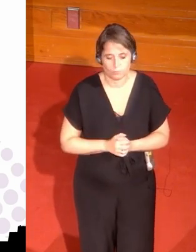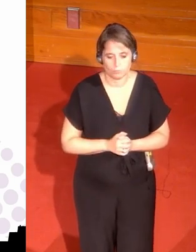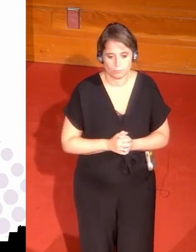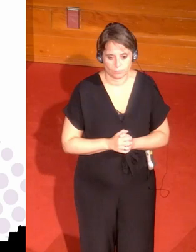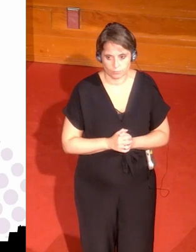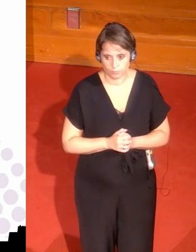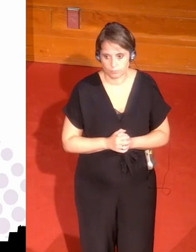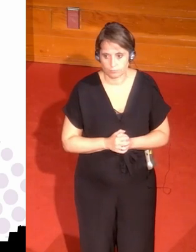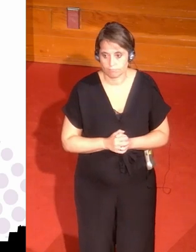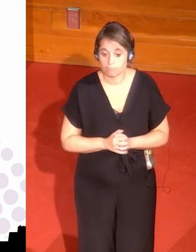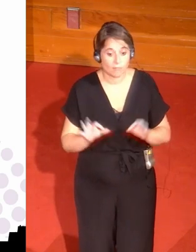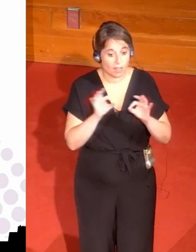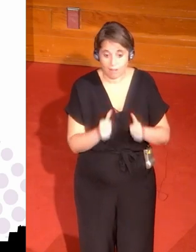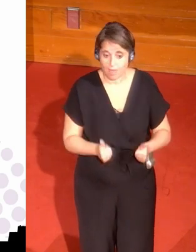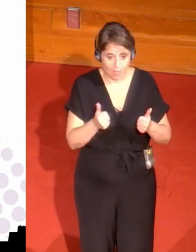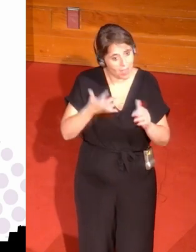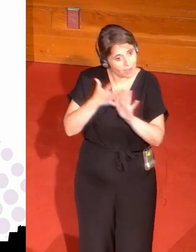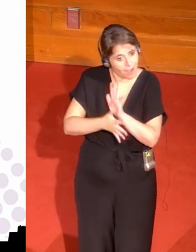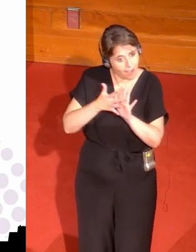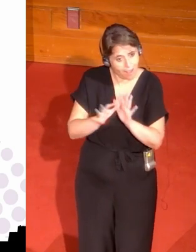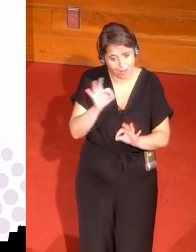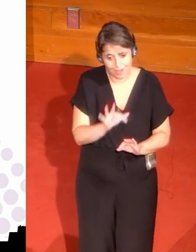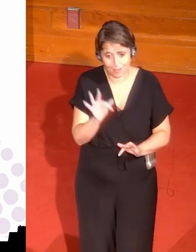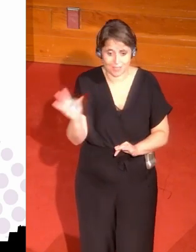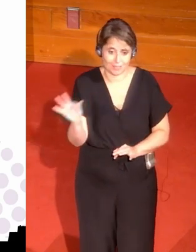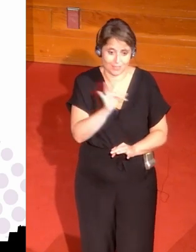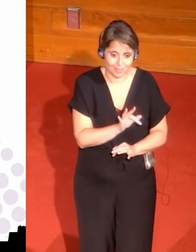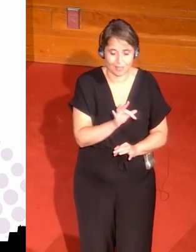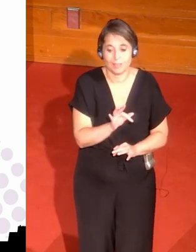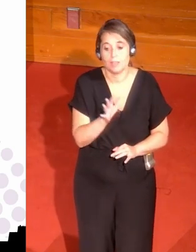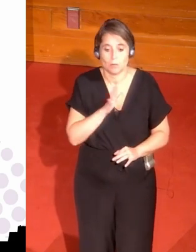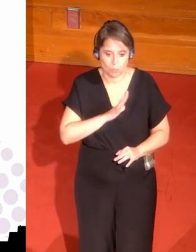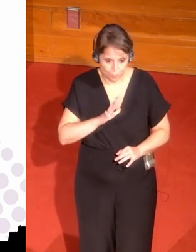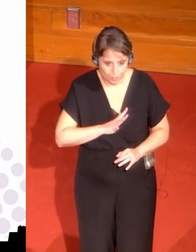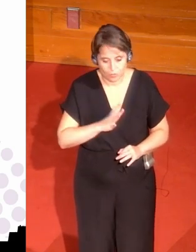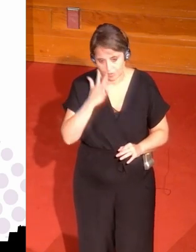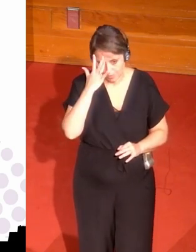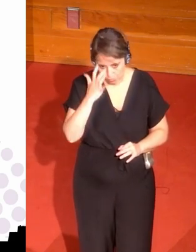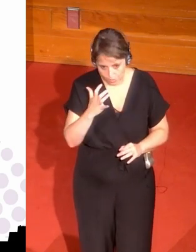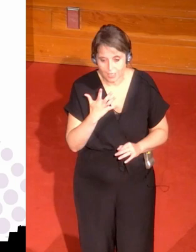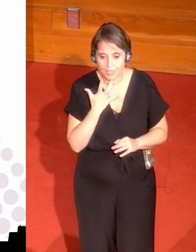eno2 buo H goor H